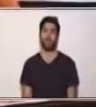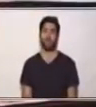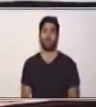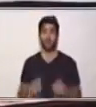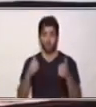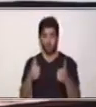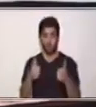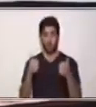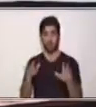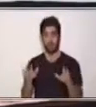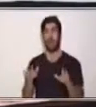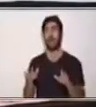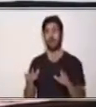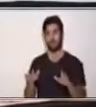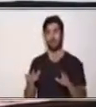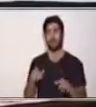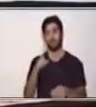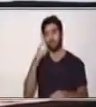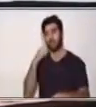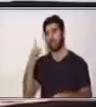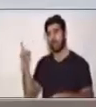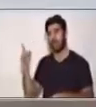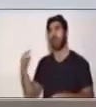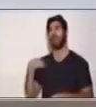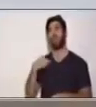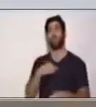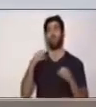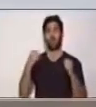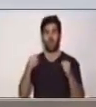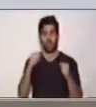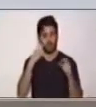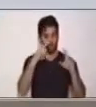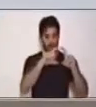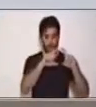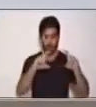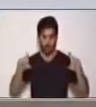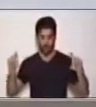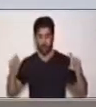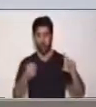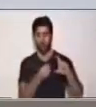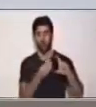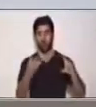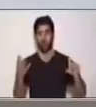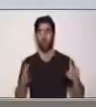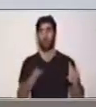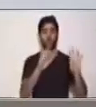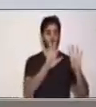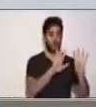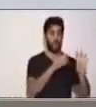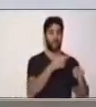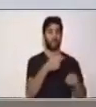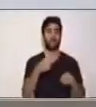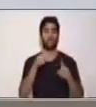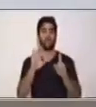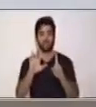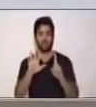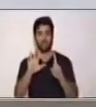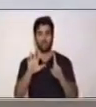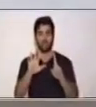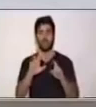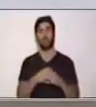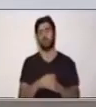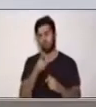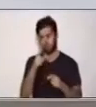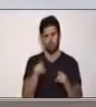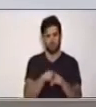Bien, ahora pues obviamente realizo mi operación y yo digo 9 menos 6 igual. Usted